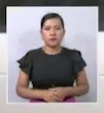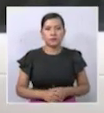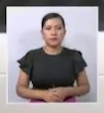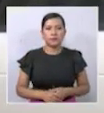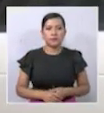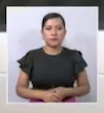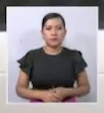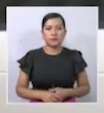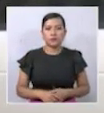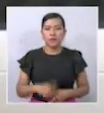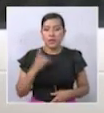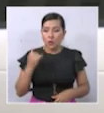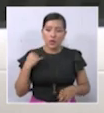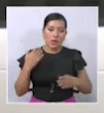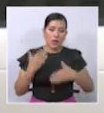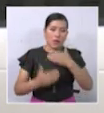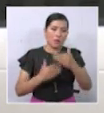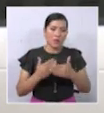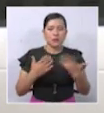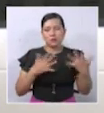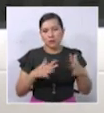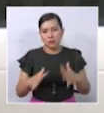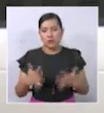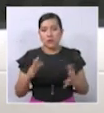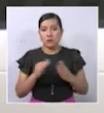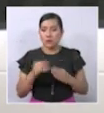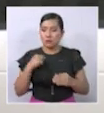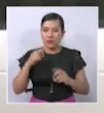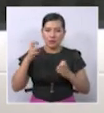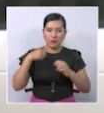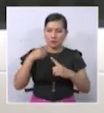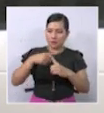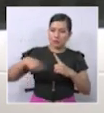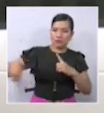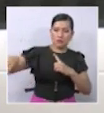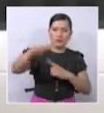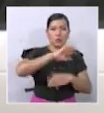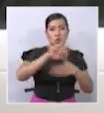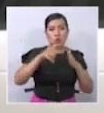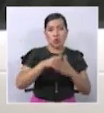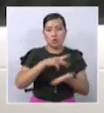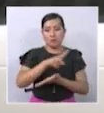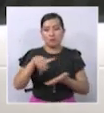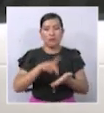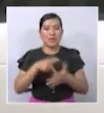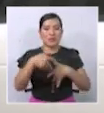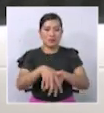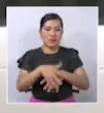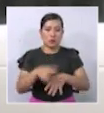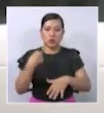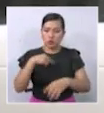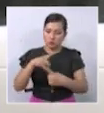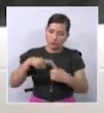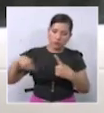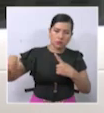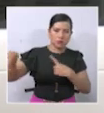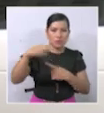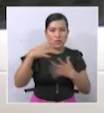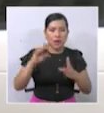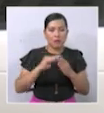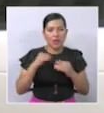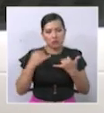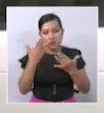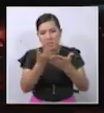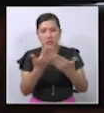Más o menos, ya, mira, desde aquí avanza toda la vuelta de la Plaza Villarroel, mira, seguimos aquí ya, pero ya llegando. A partir de este